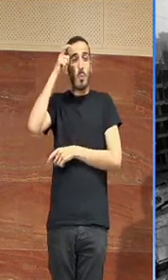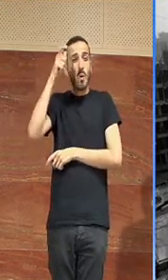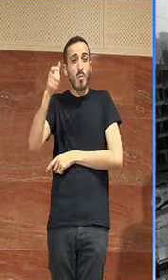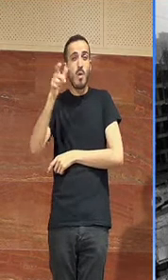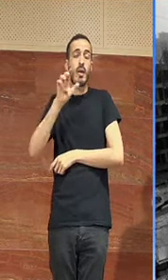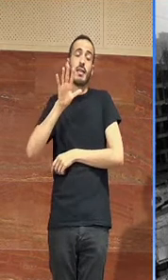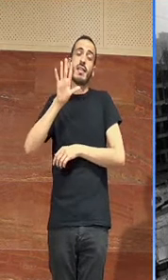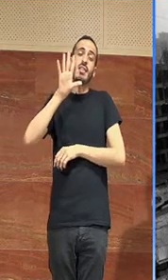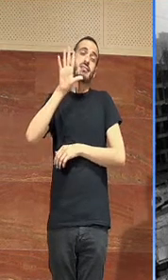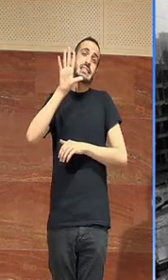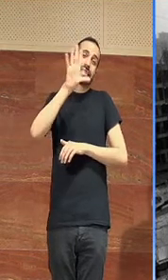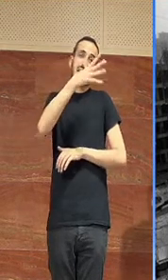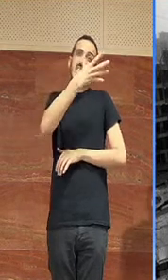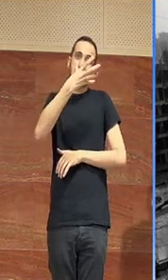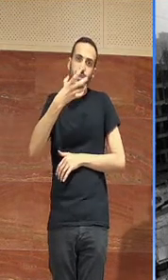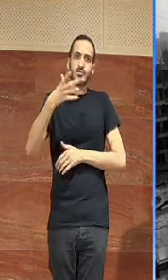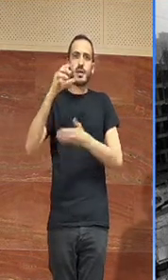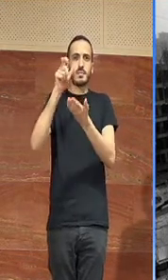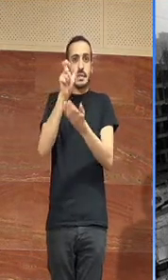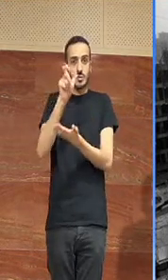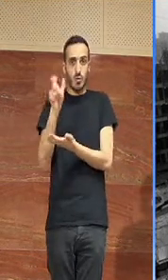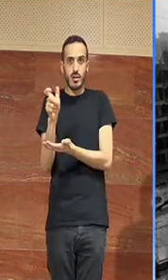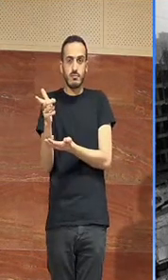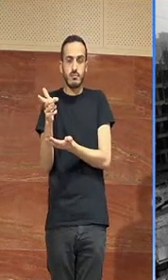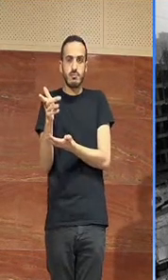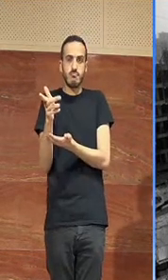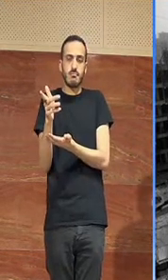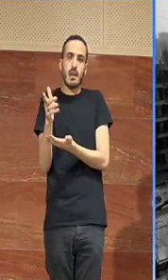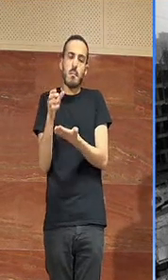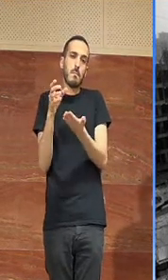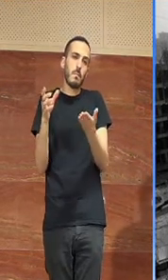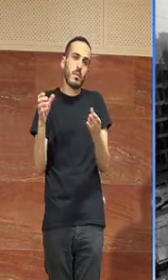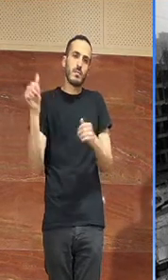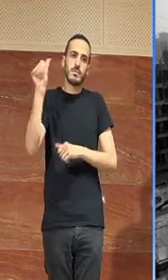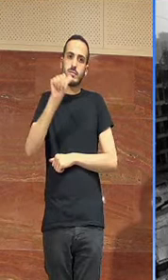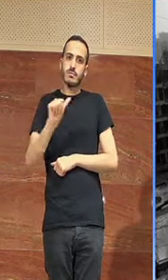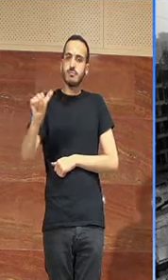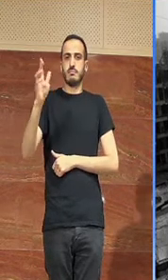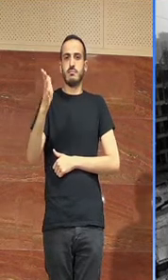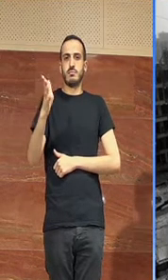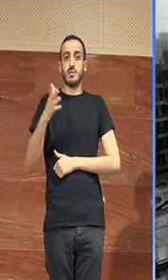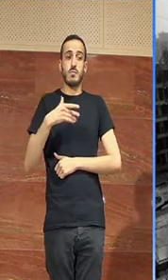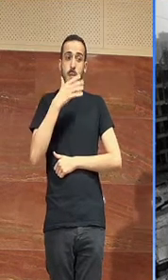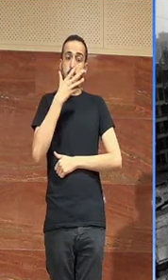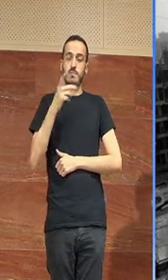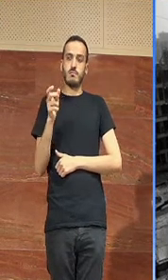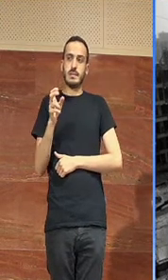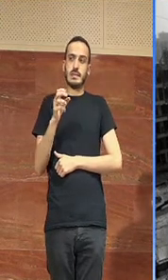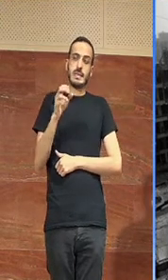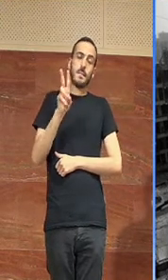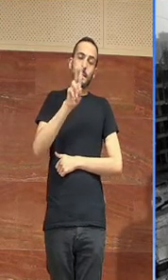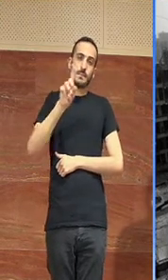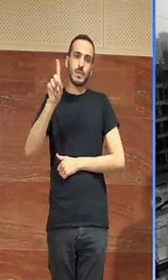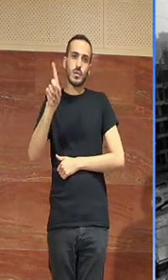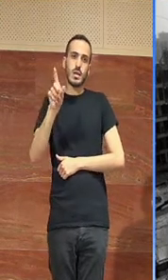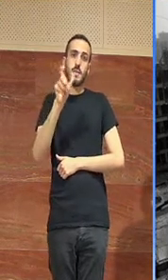55 de ellos serían asiáticos, probablemente una población de la que conocemos bastante poco. 21